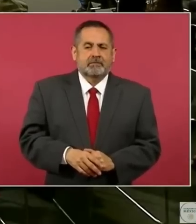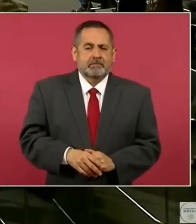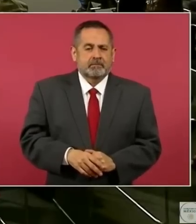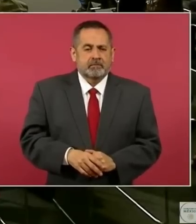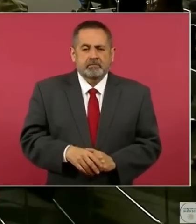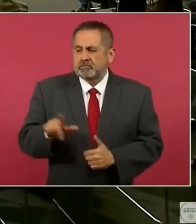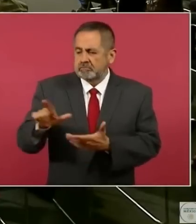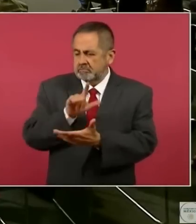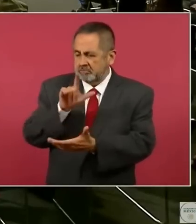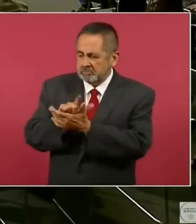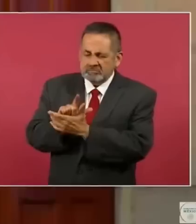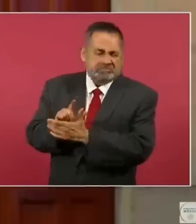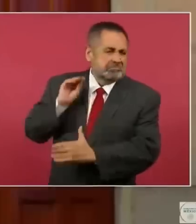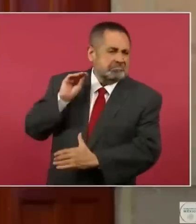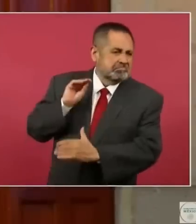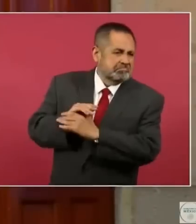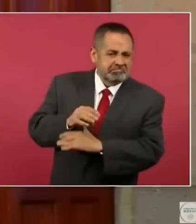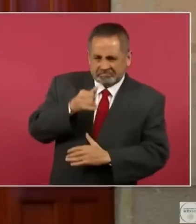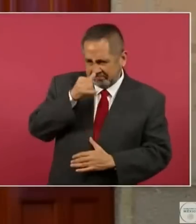Desprecia la ley,